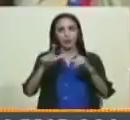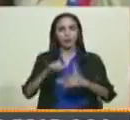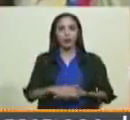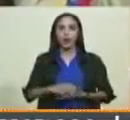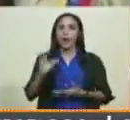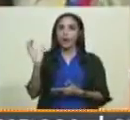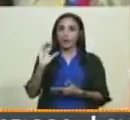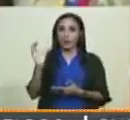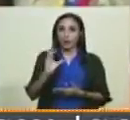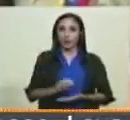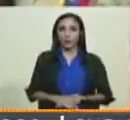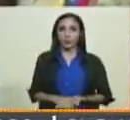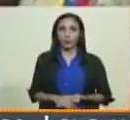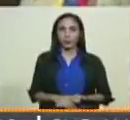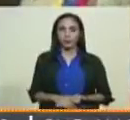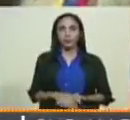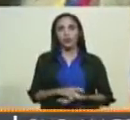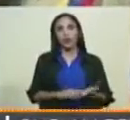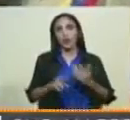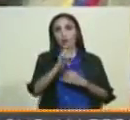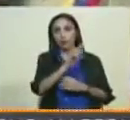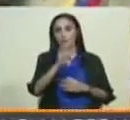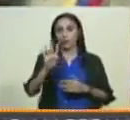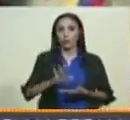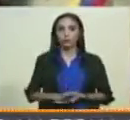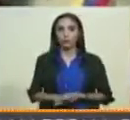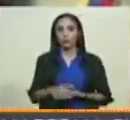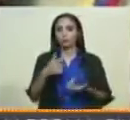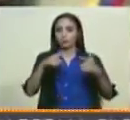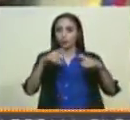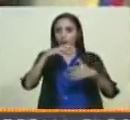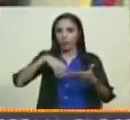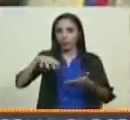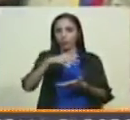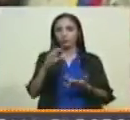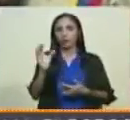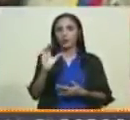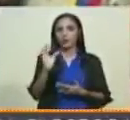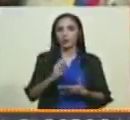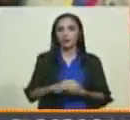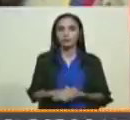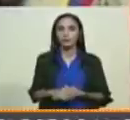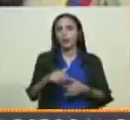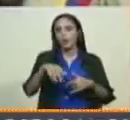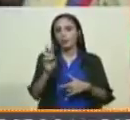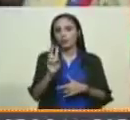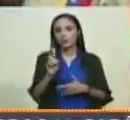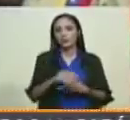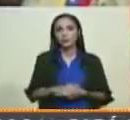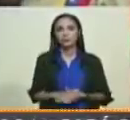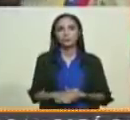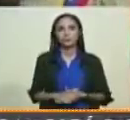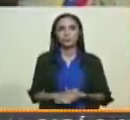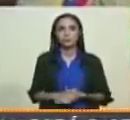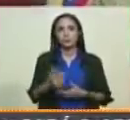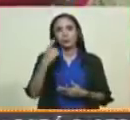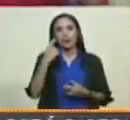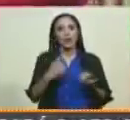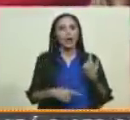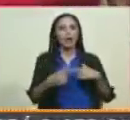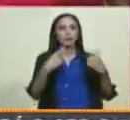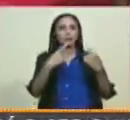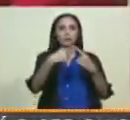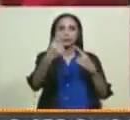las 24 entidades federales del país. Hemos ido de punta a